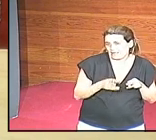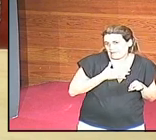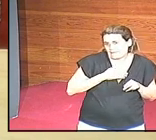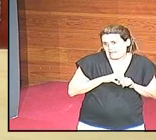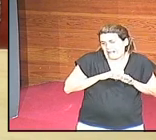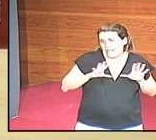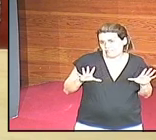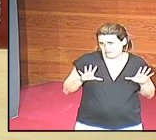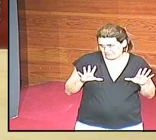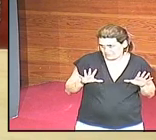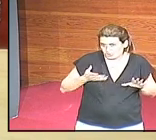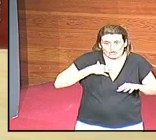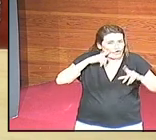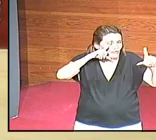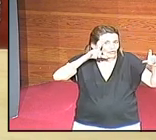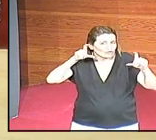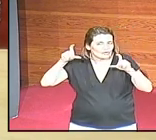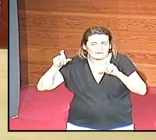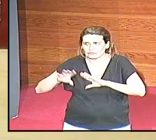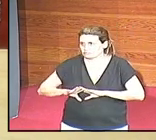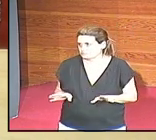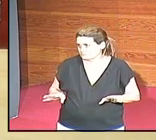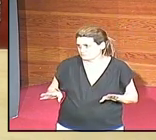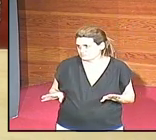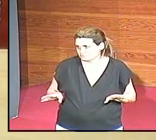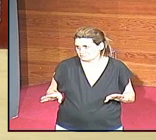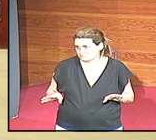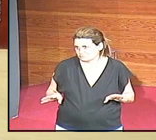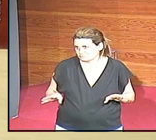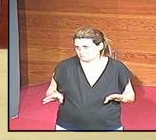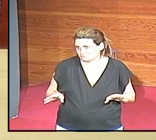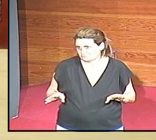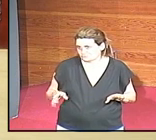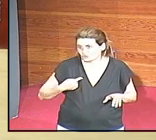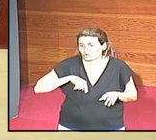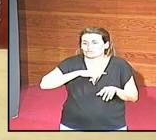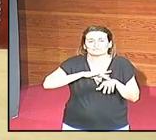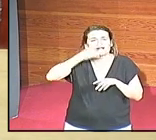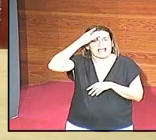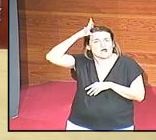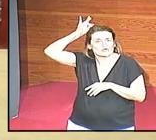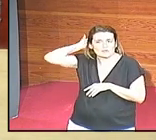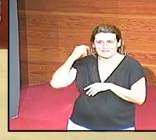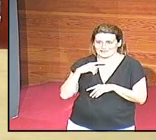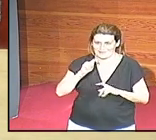explicar, soy fotógrafo, somos las rubias del periodismo. ¿Me entiendes? Entonces,